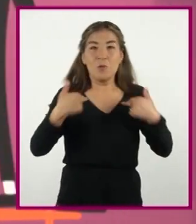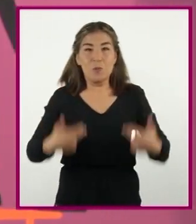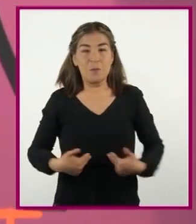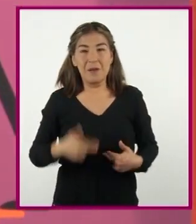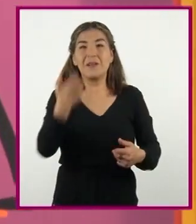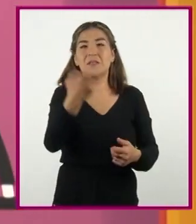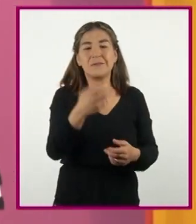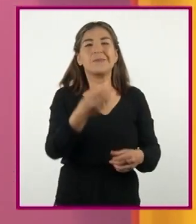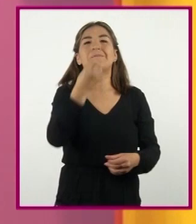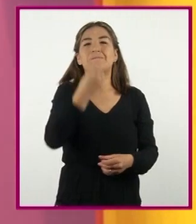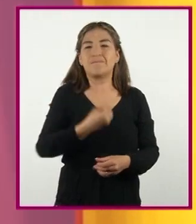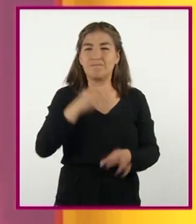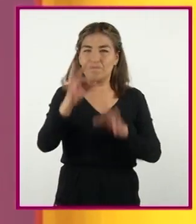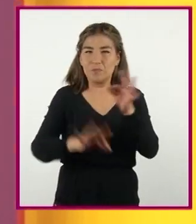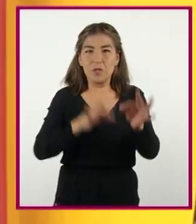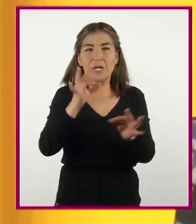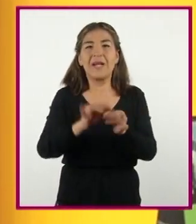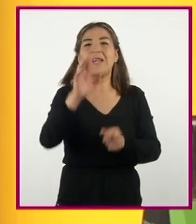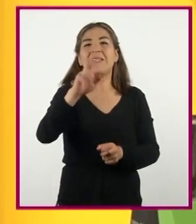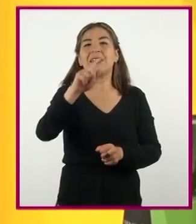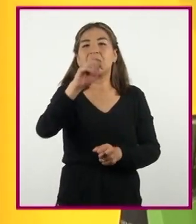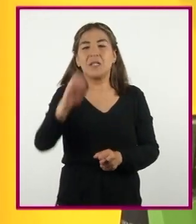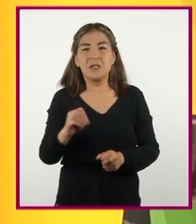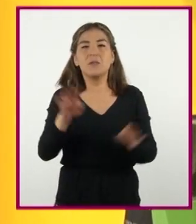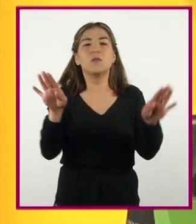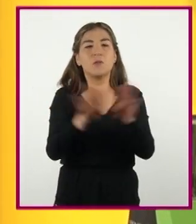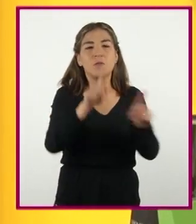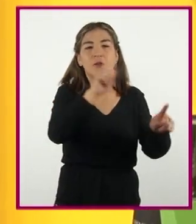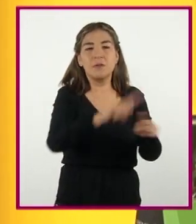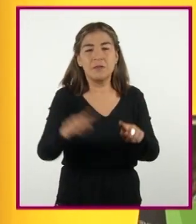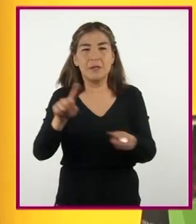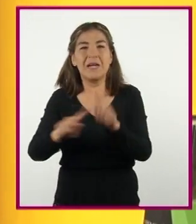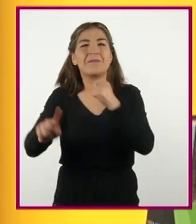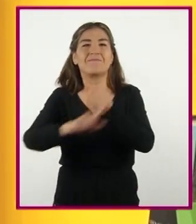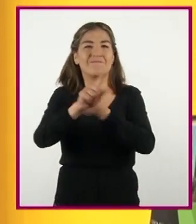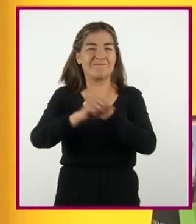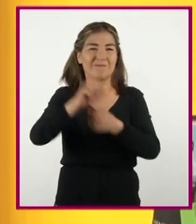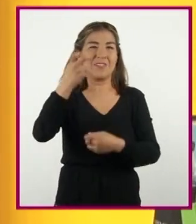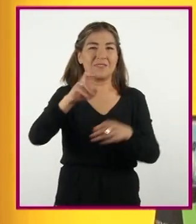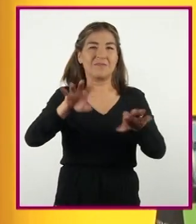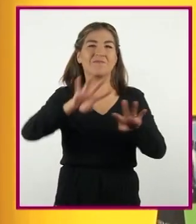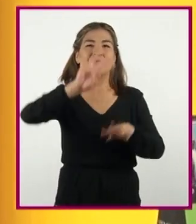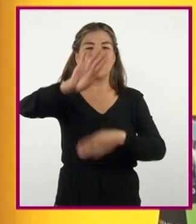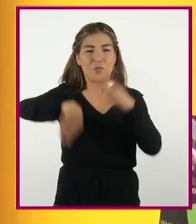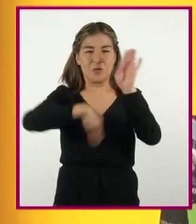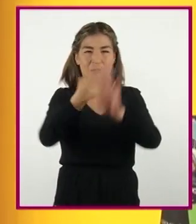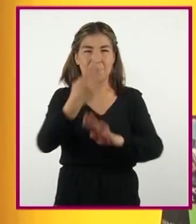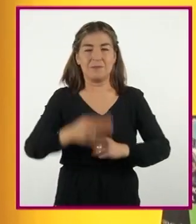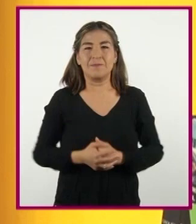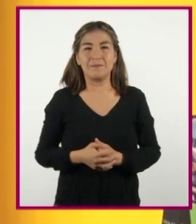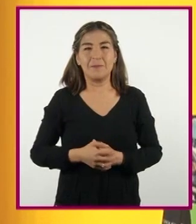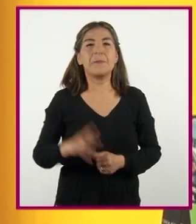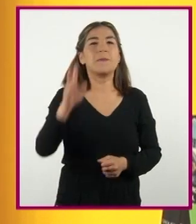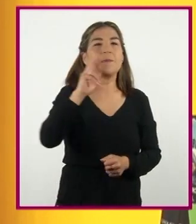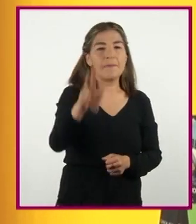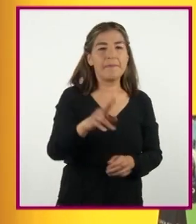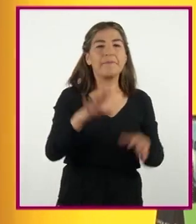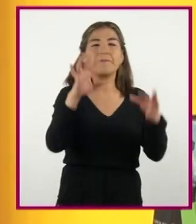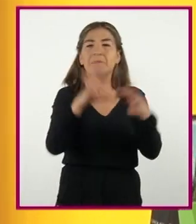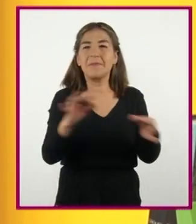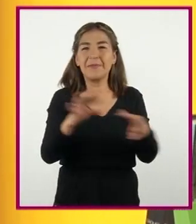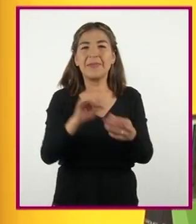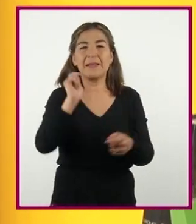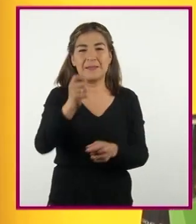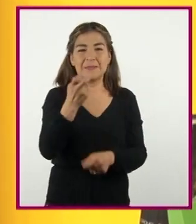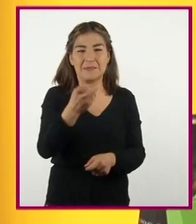es asumiendo los retos locales que tienen implicaciones globales. Veamos y escuchemos con más